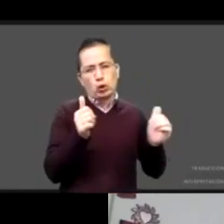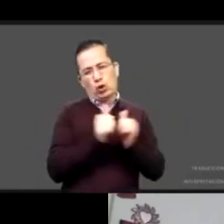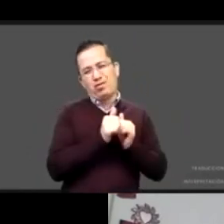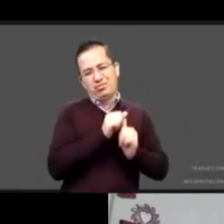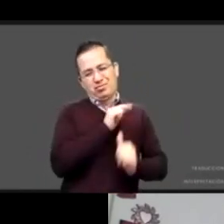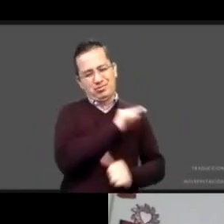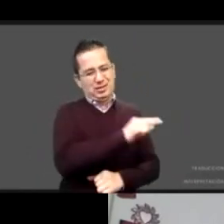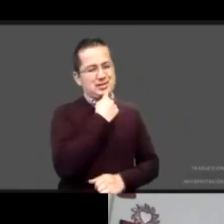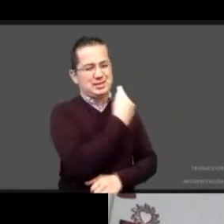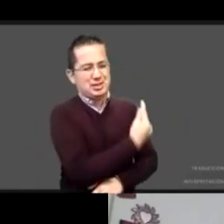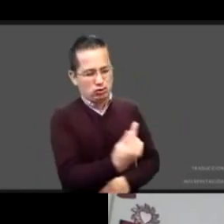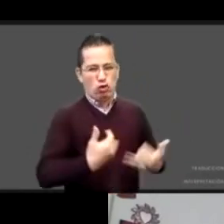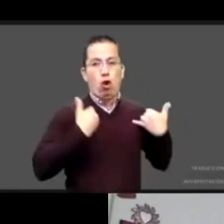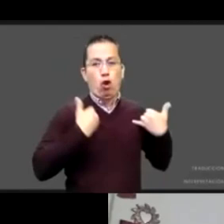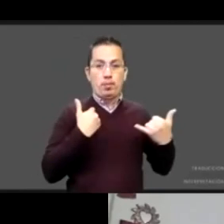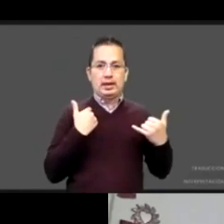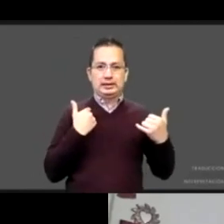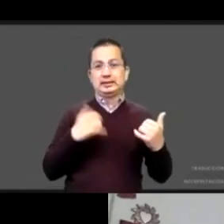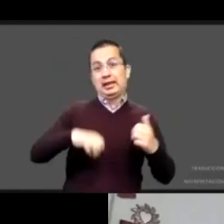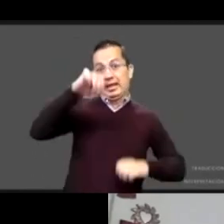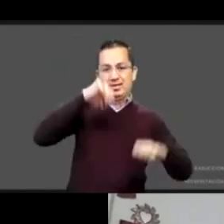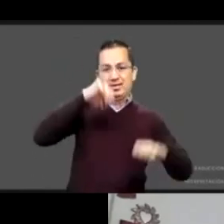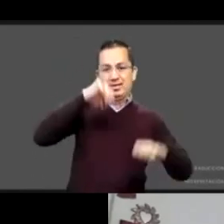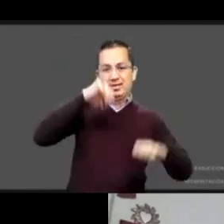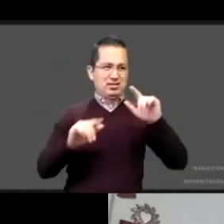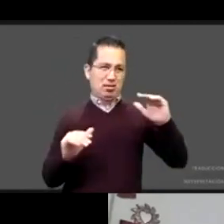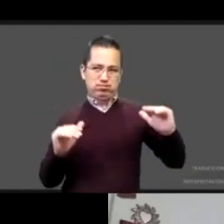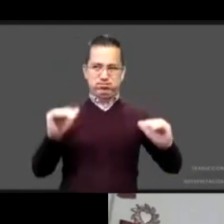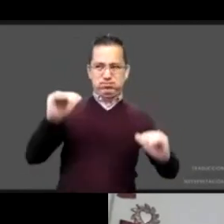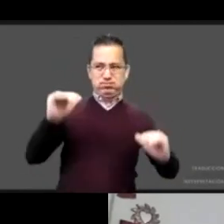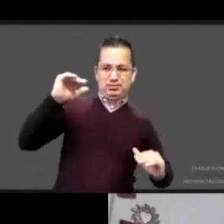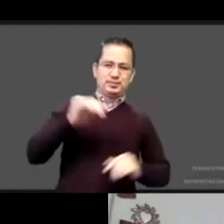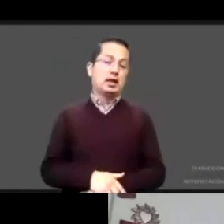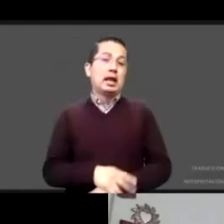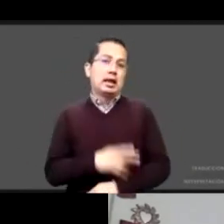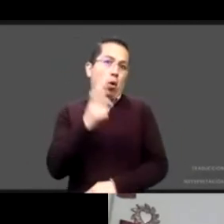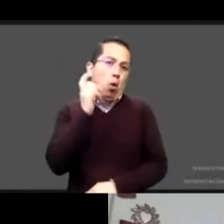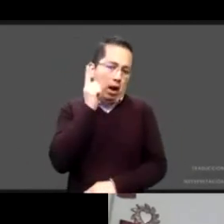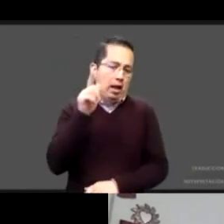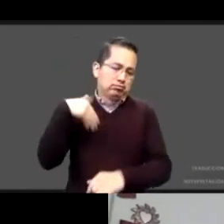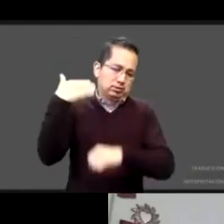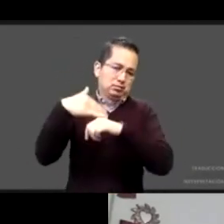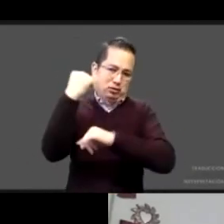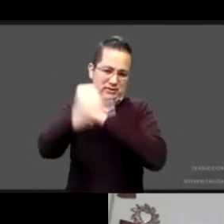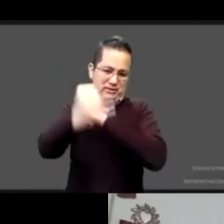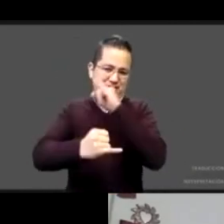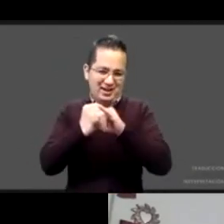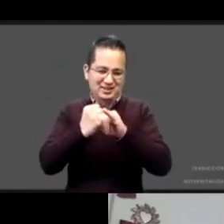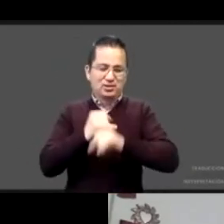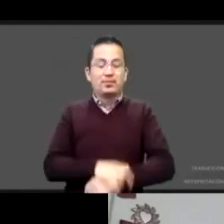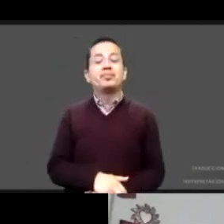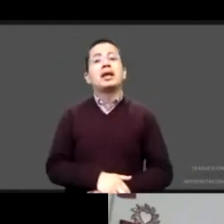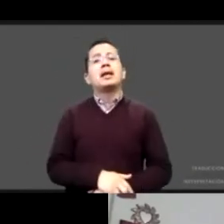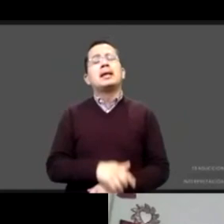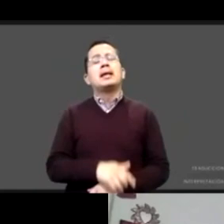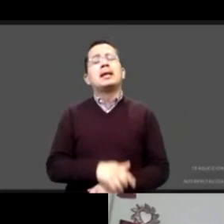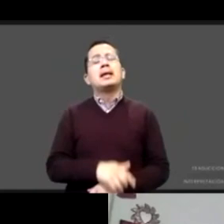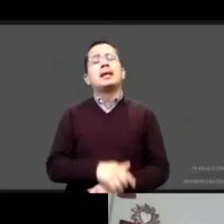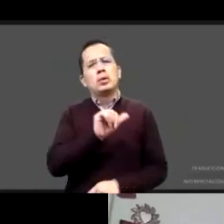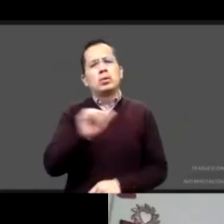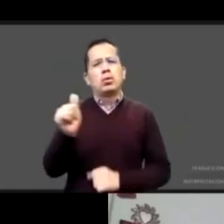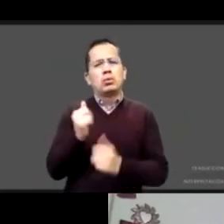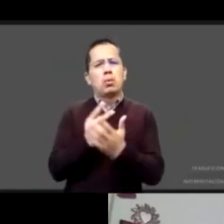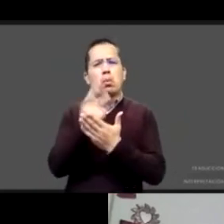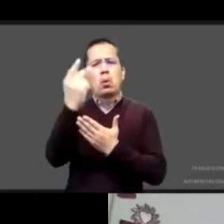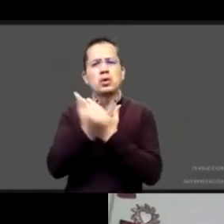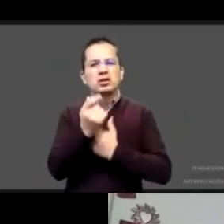sean internacionales eventualmente, y también con todo el proyecto de revistas que tenemos que